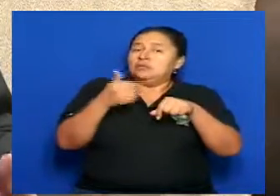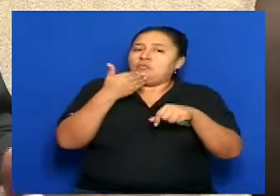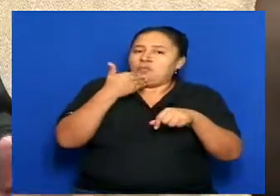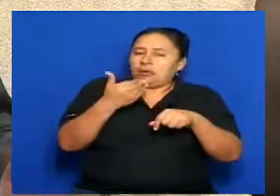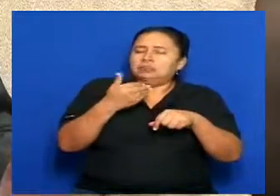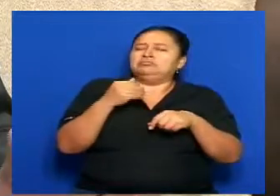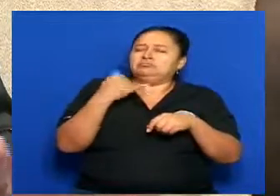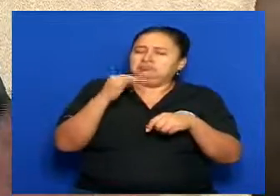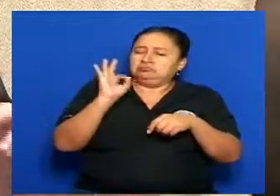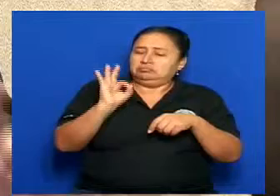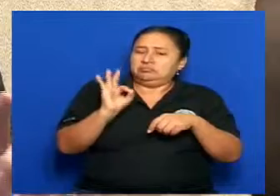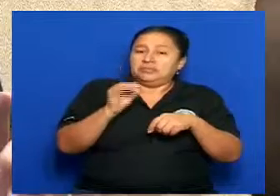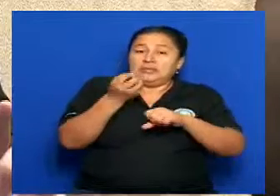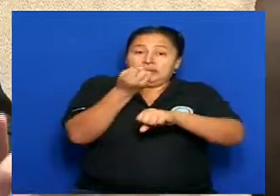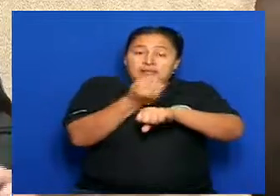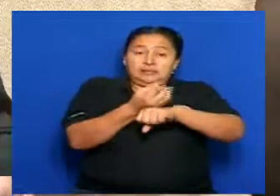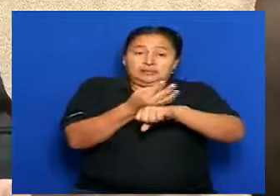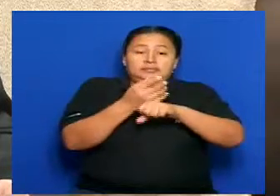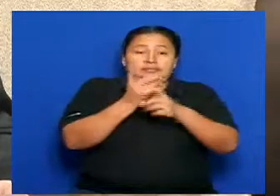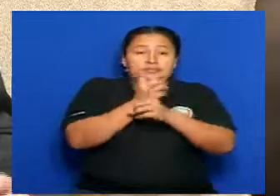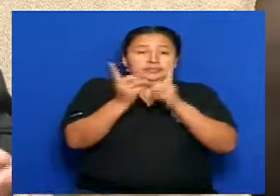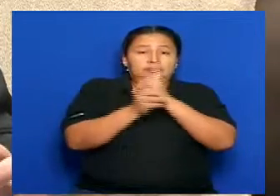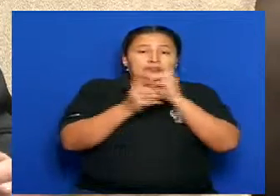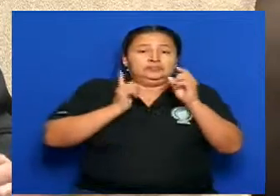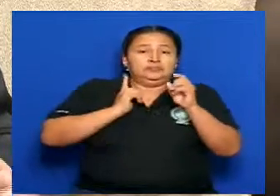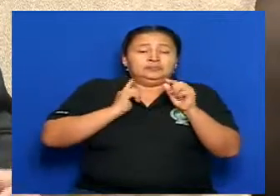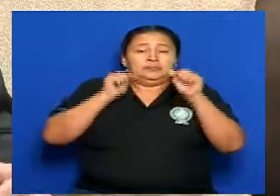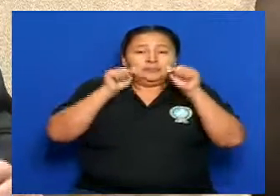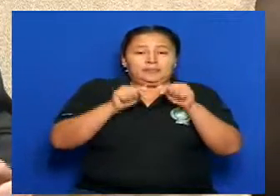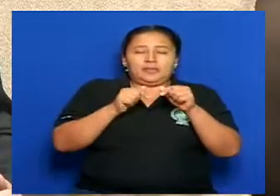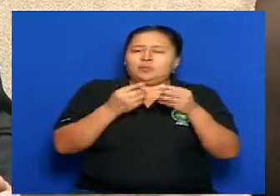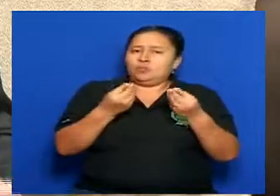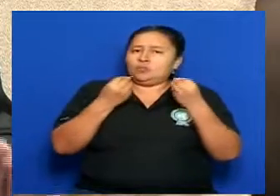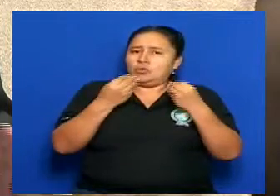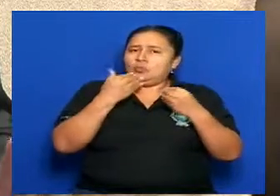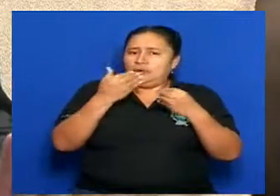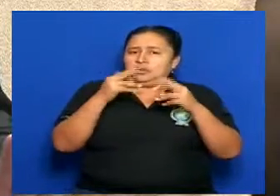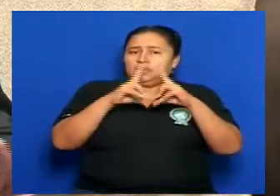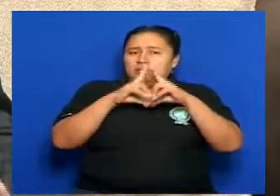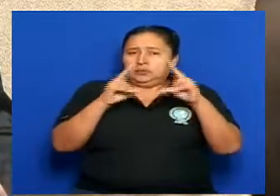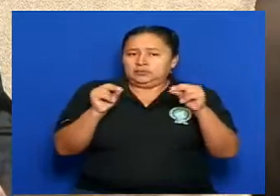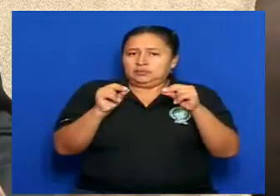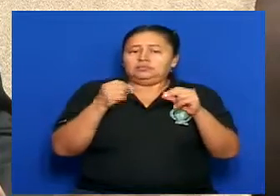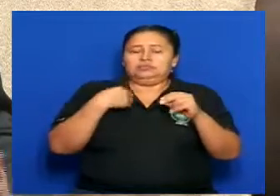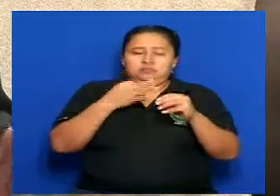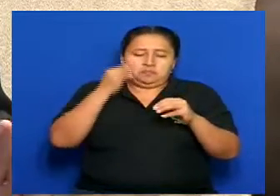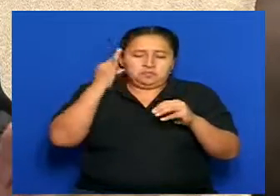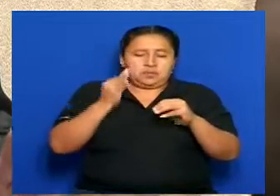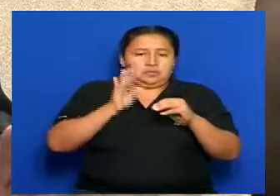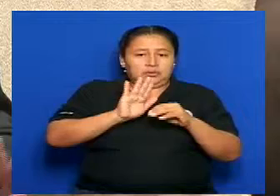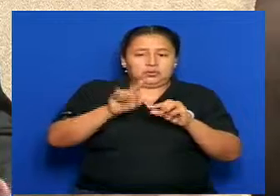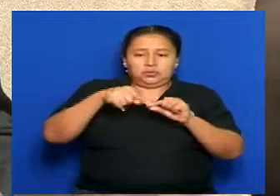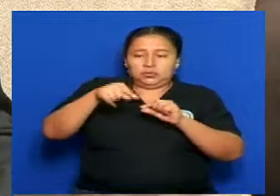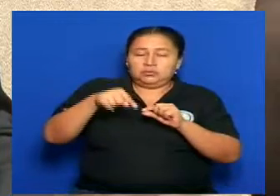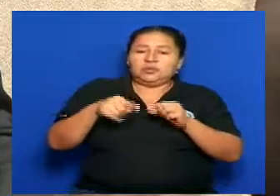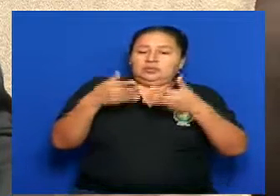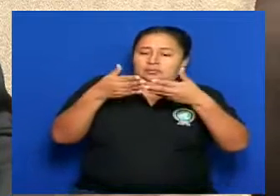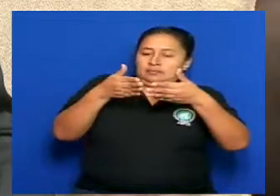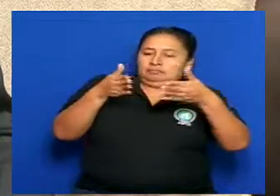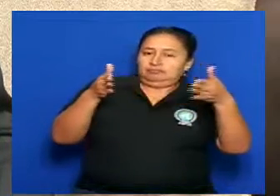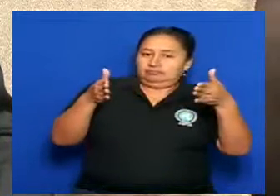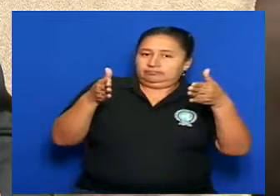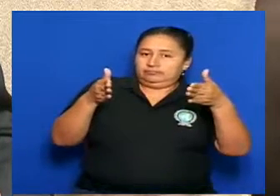y las alcaldías deben de tener en este tema que es sano para el país que es sano para su municipio las puertas abiertas